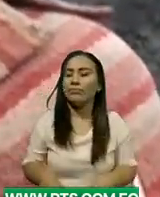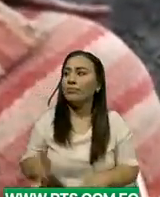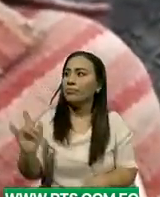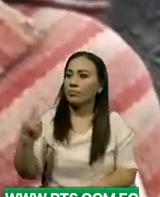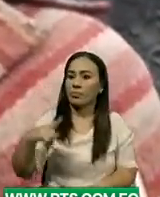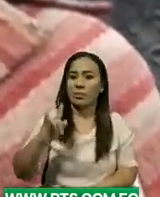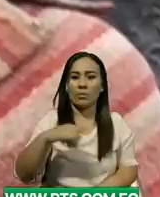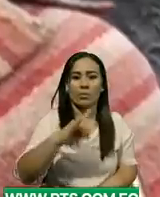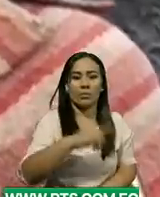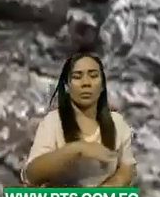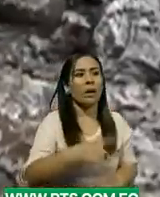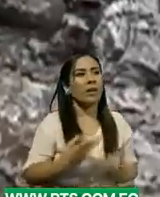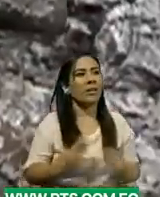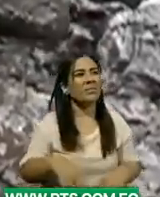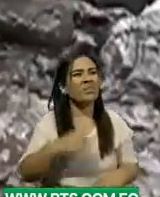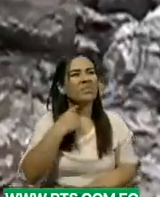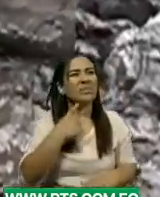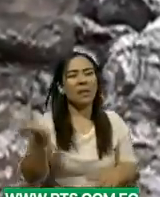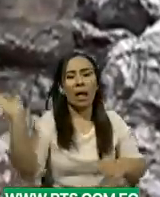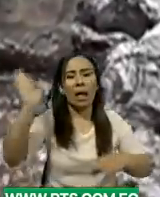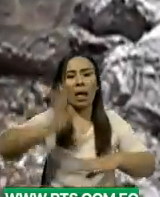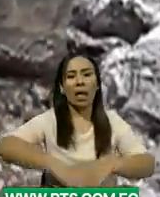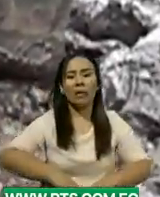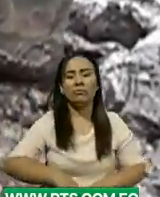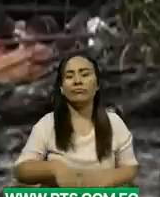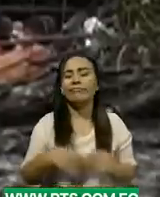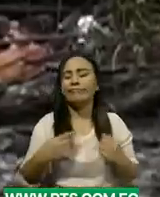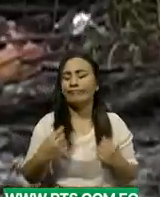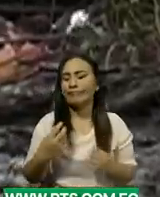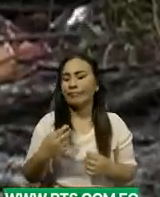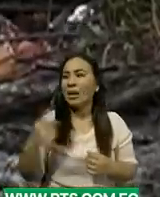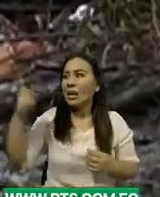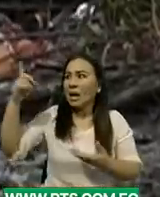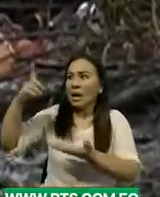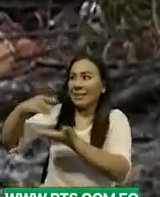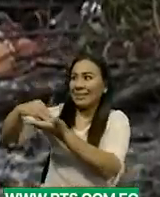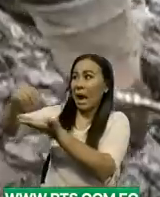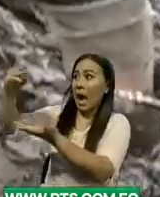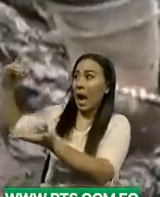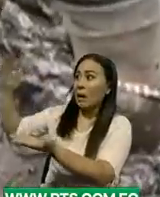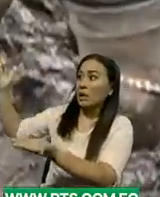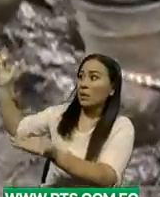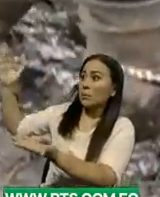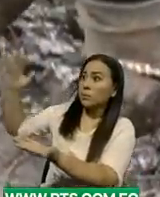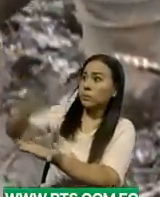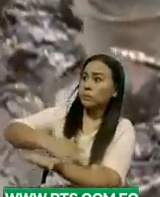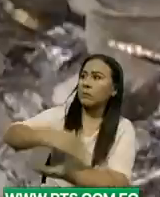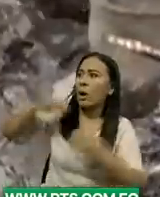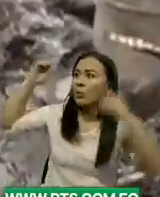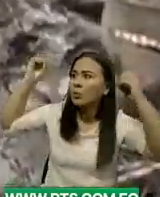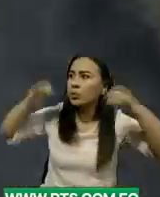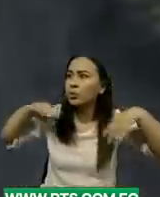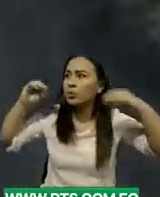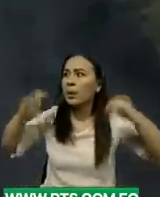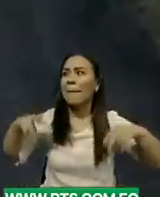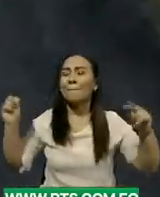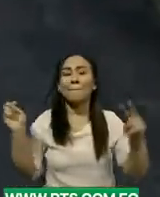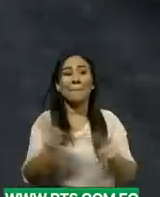nos sacamos, está aplastada. 2 familias fueron evacuadas por el inminente peligro. Las lluvias son constantes. Temen que